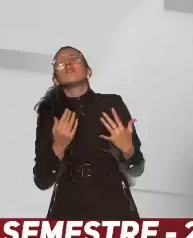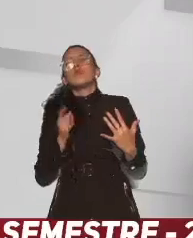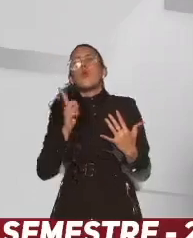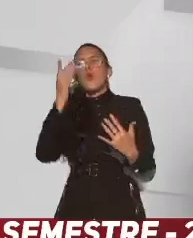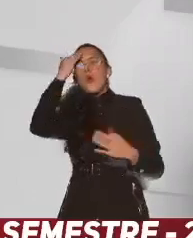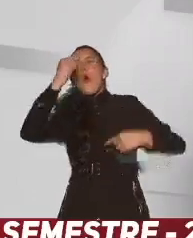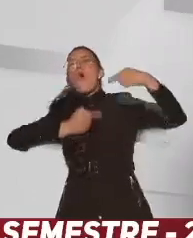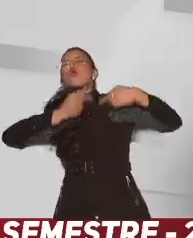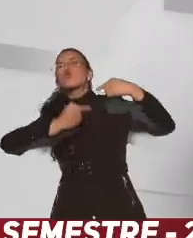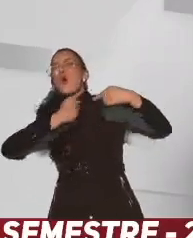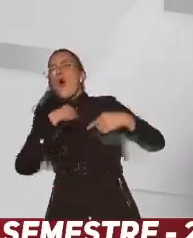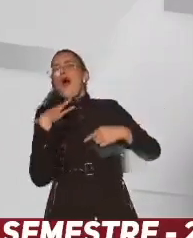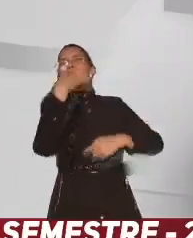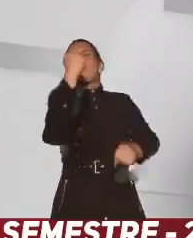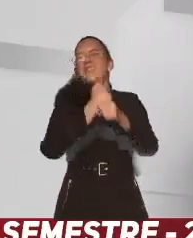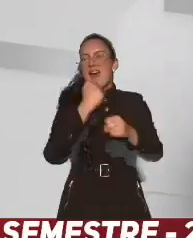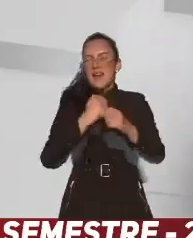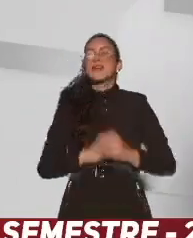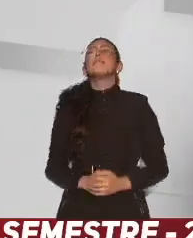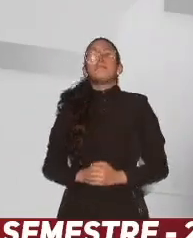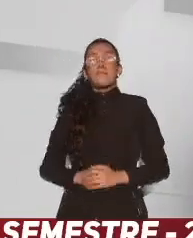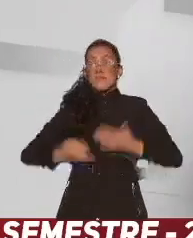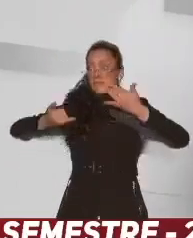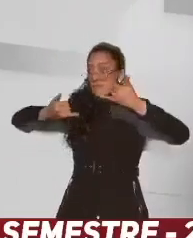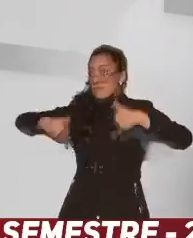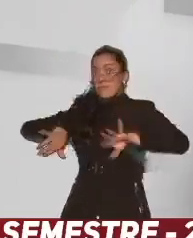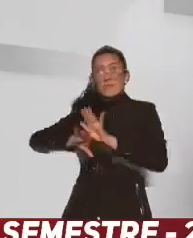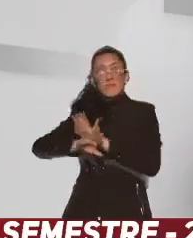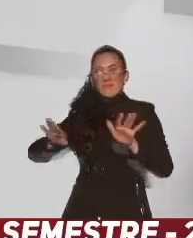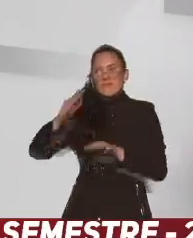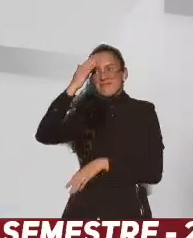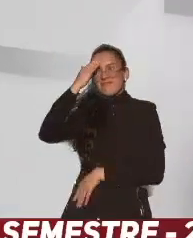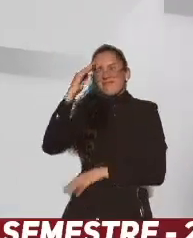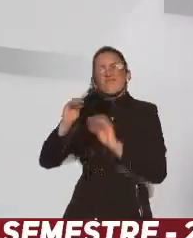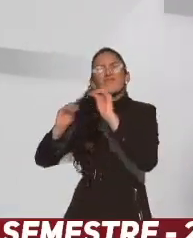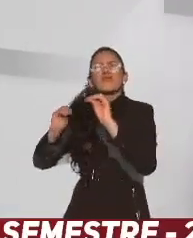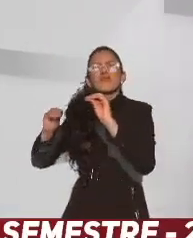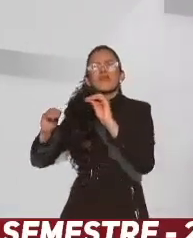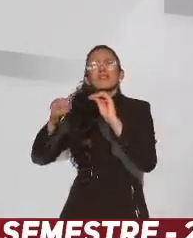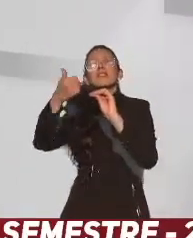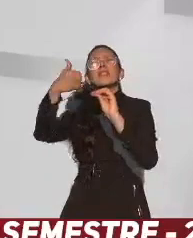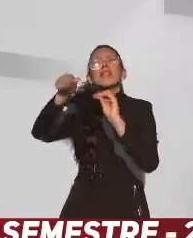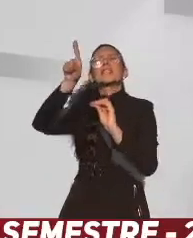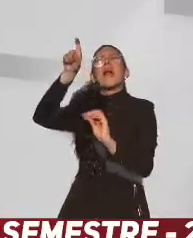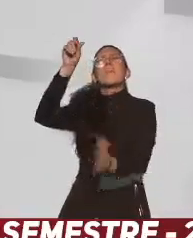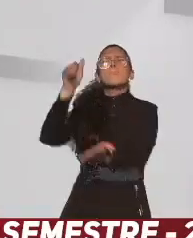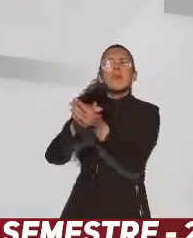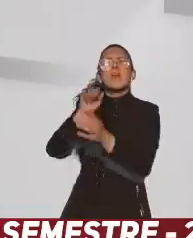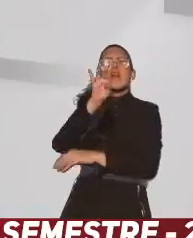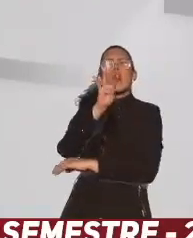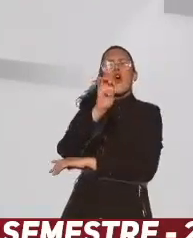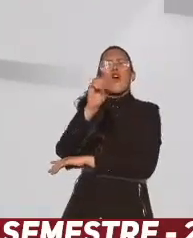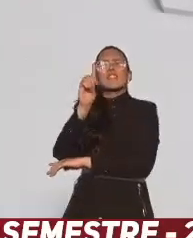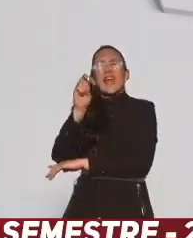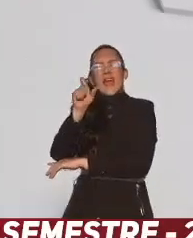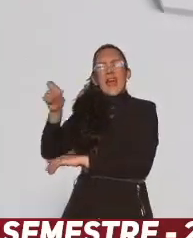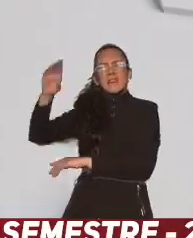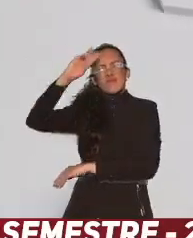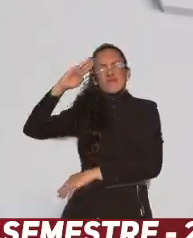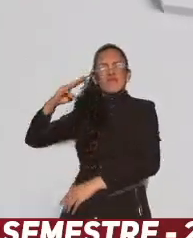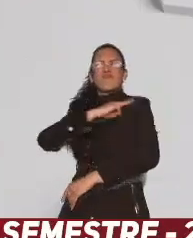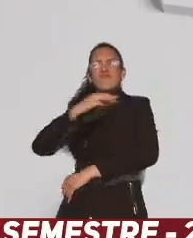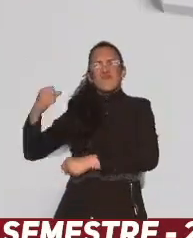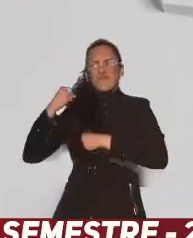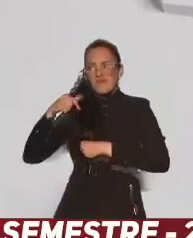la finalización de la formación básica militar de los 16.906 soldados que se encuentran en prestación